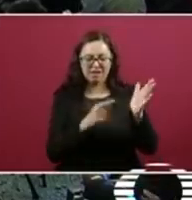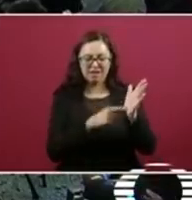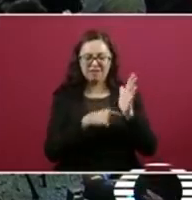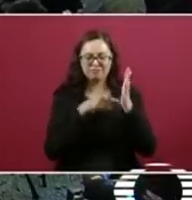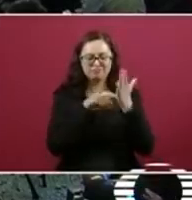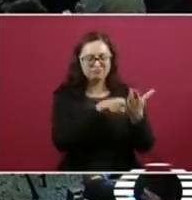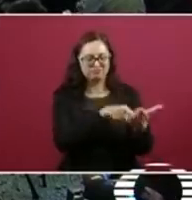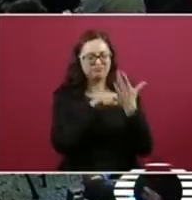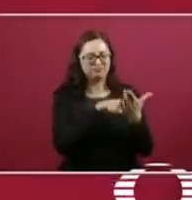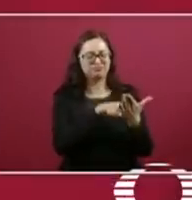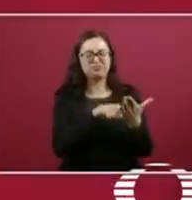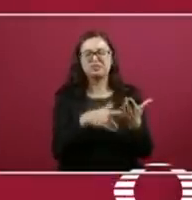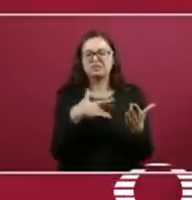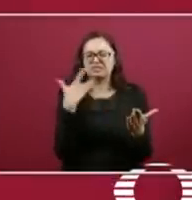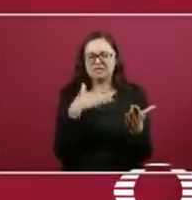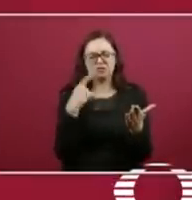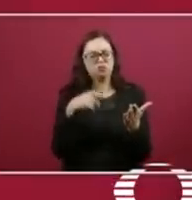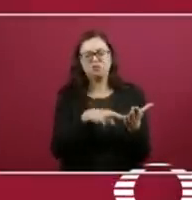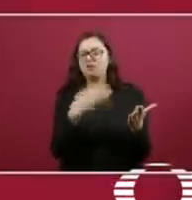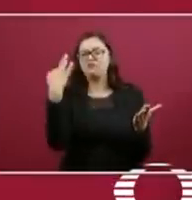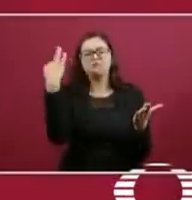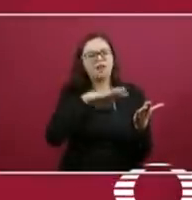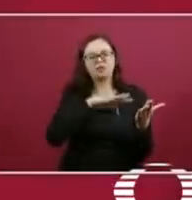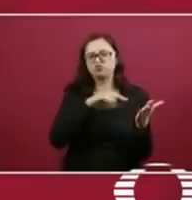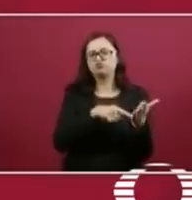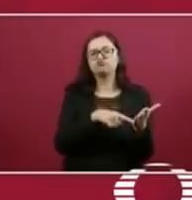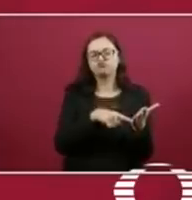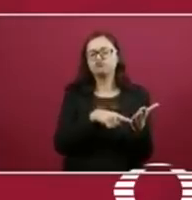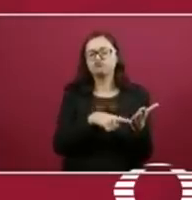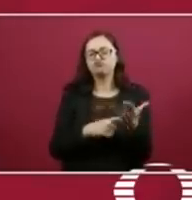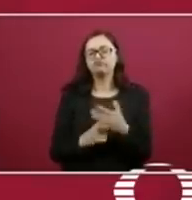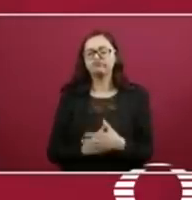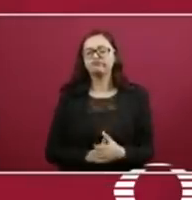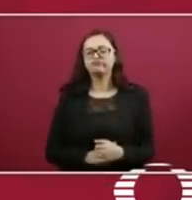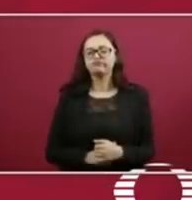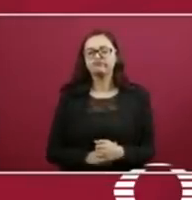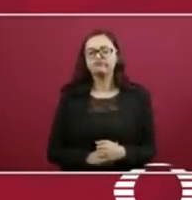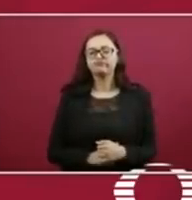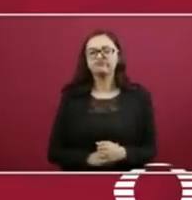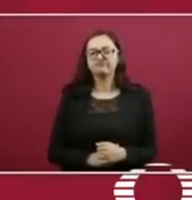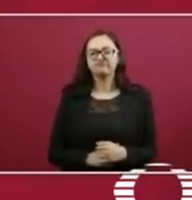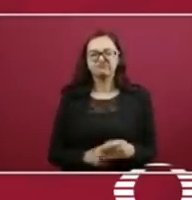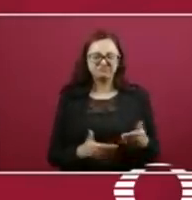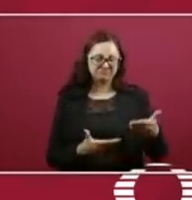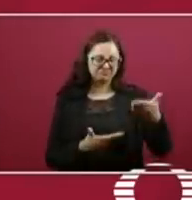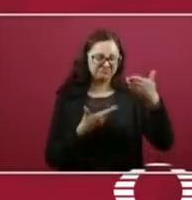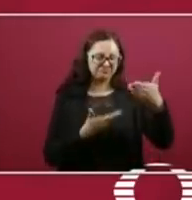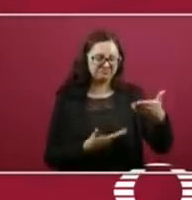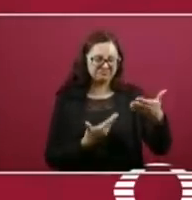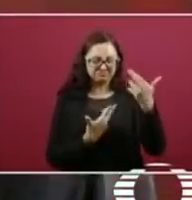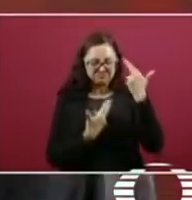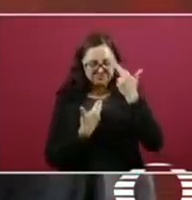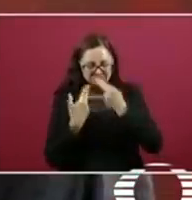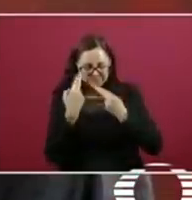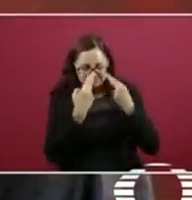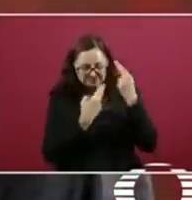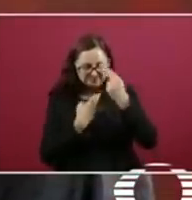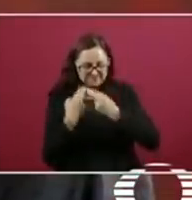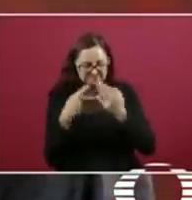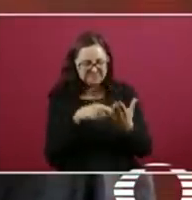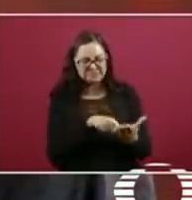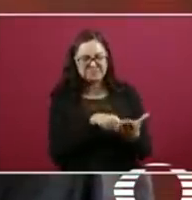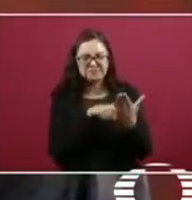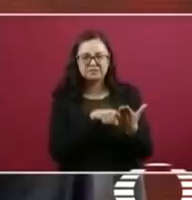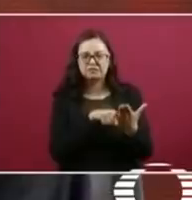país por la política neoliberal que se aplicó en los últimos 36 años, que fue un rotundo